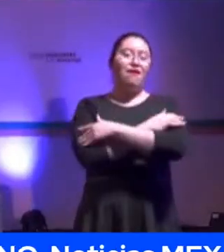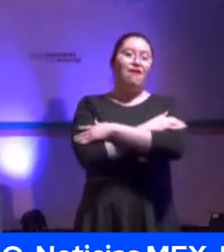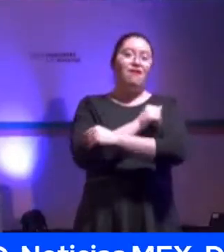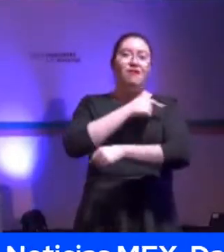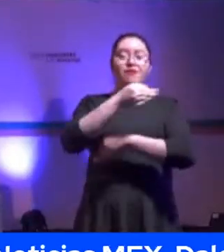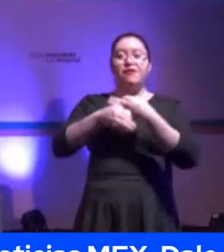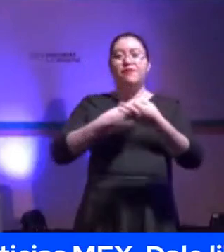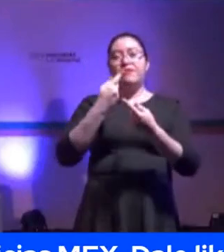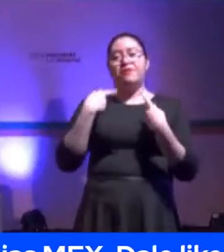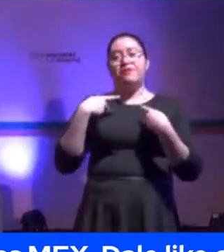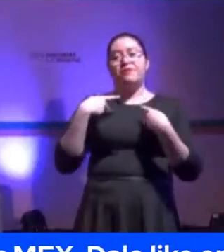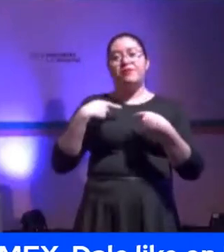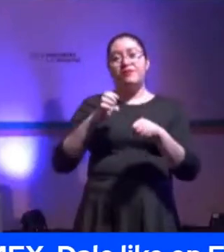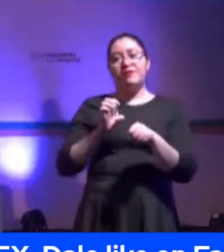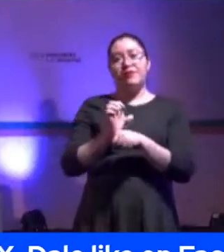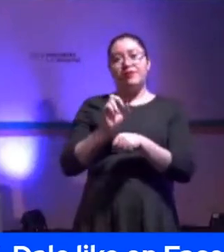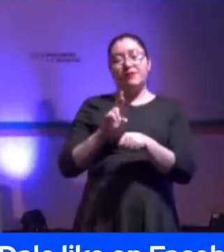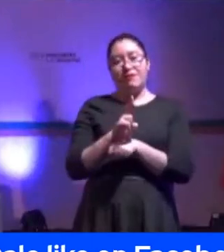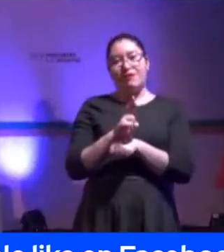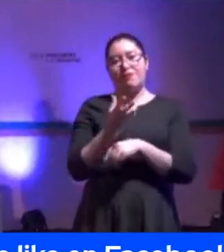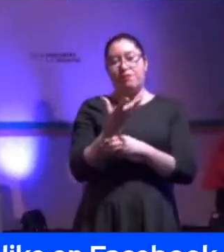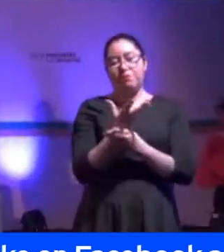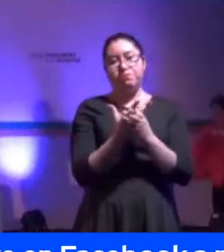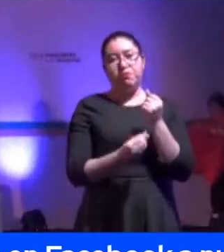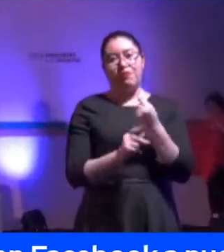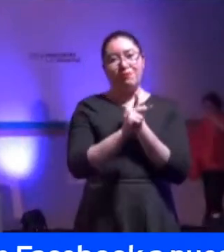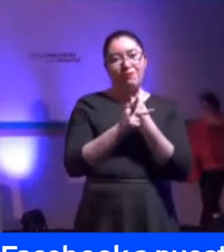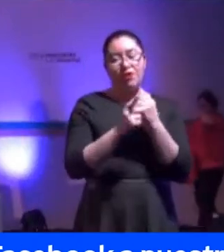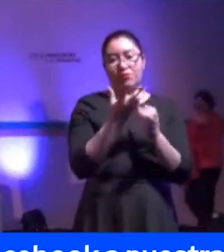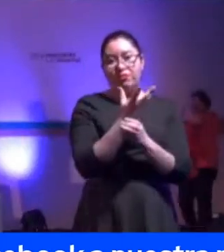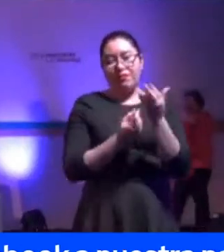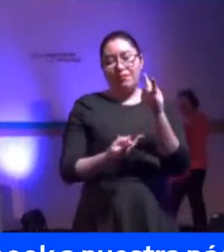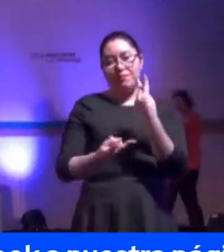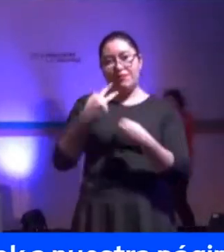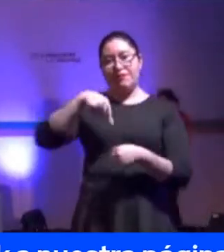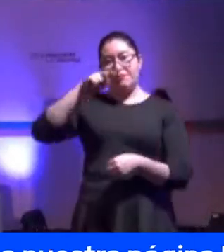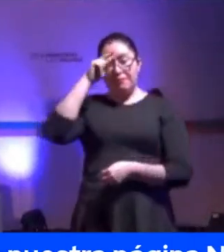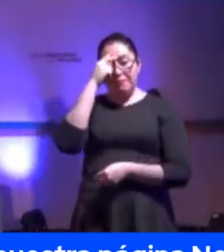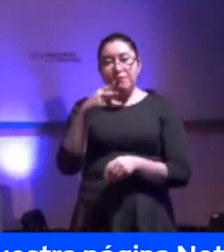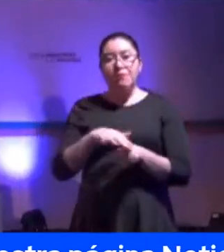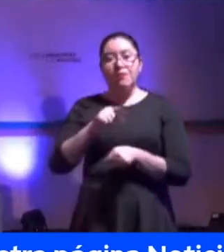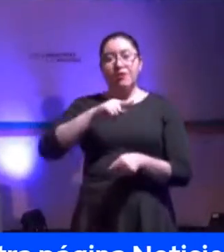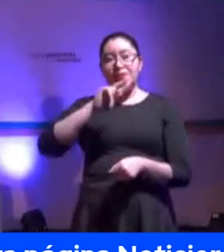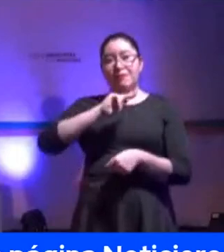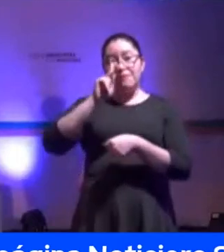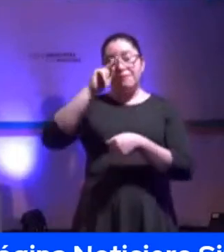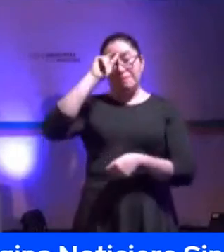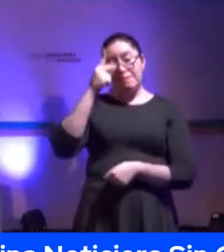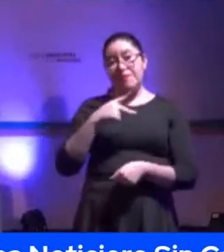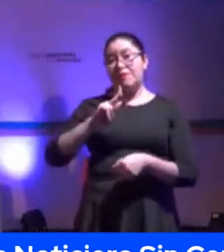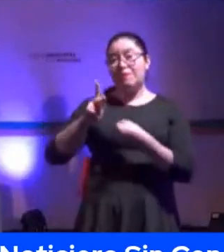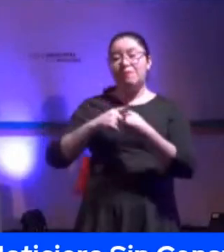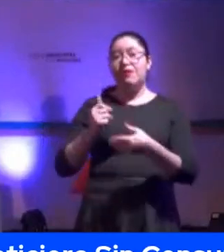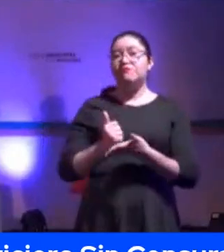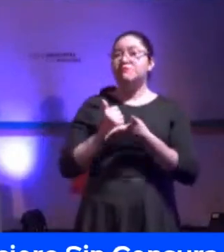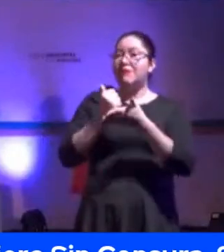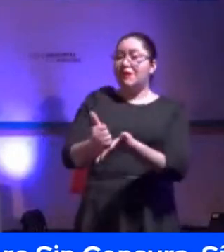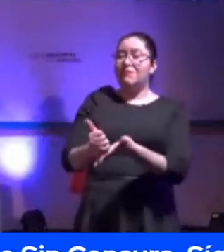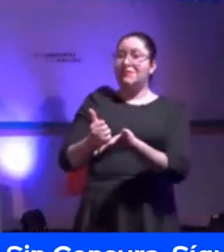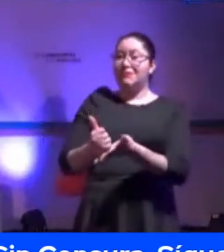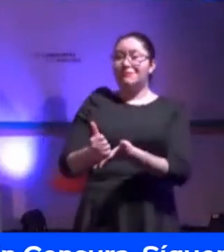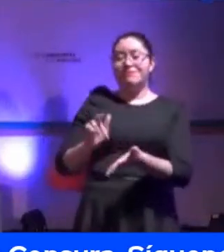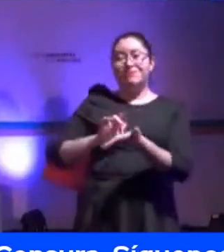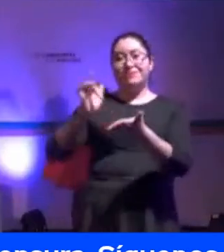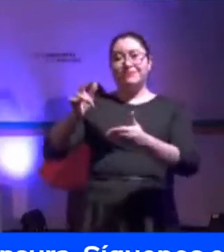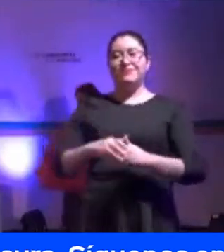exiliados ecuatorianos, a todos los exiliados que vinieron aquí a México, porque México es un país que les abre las puertas. Gracias.